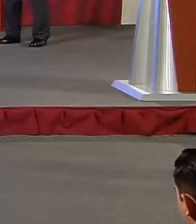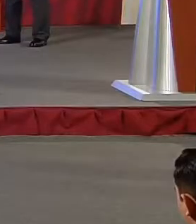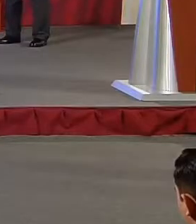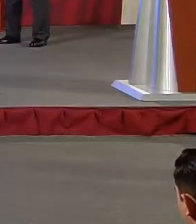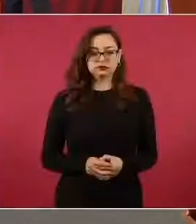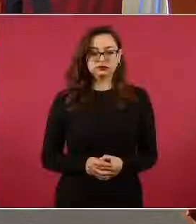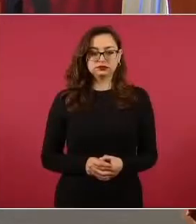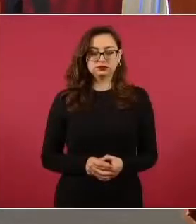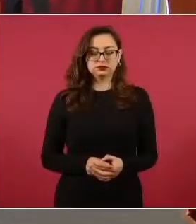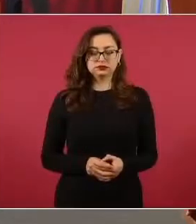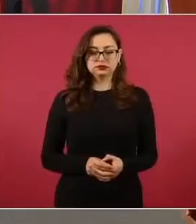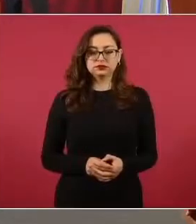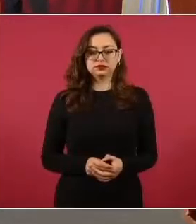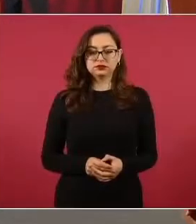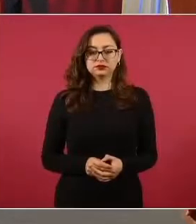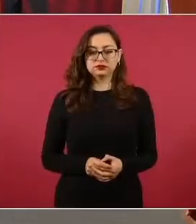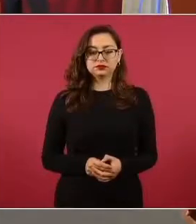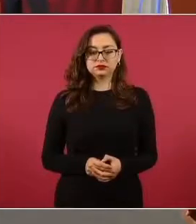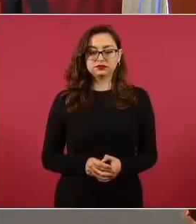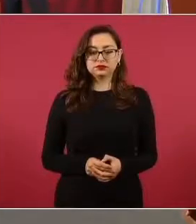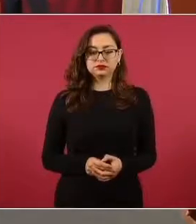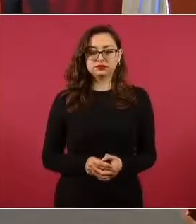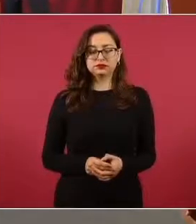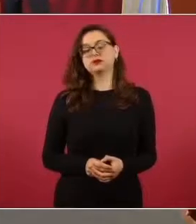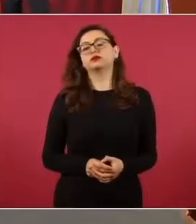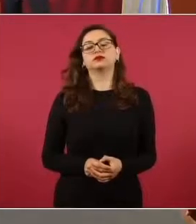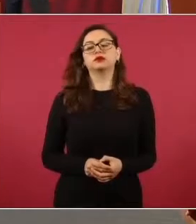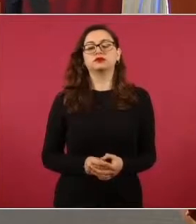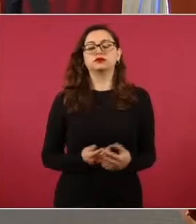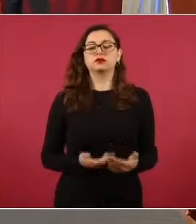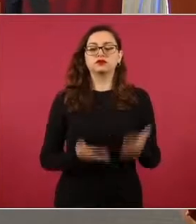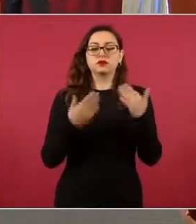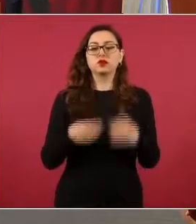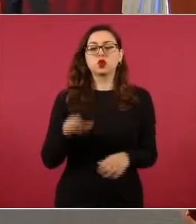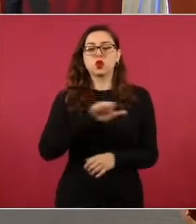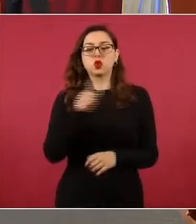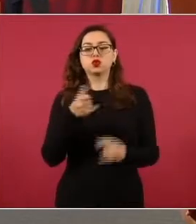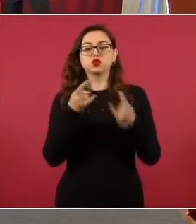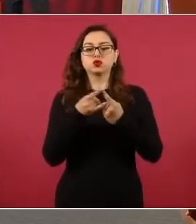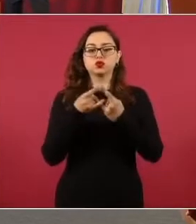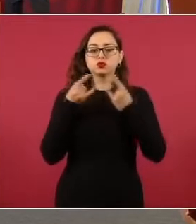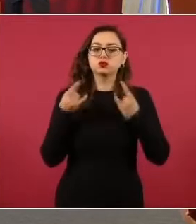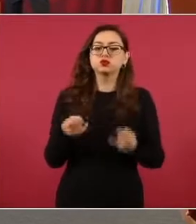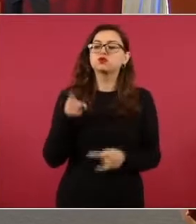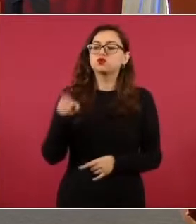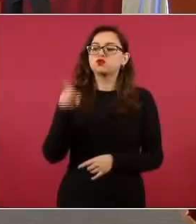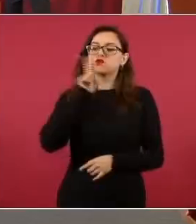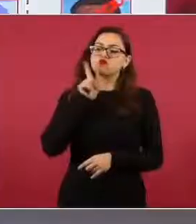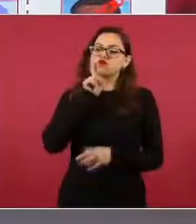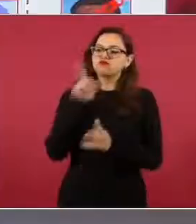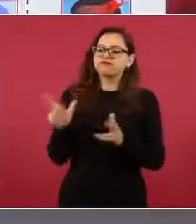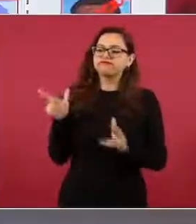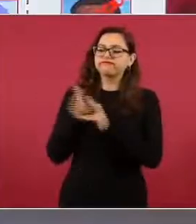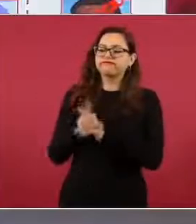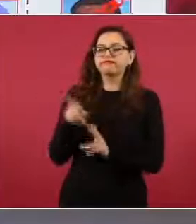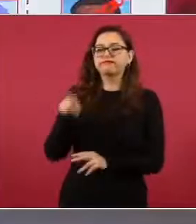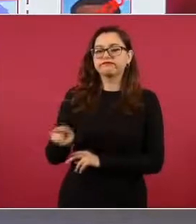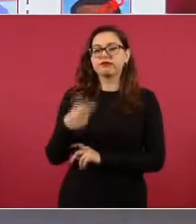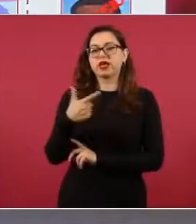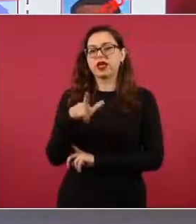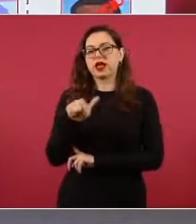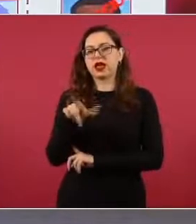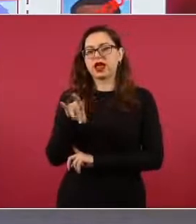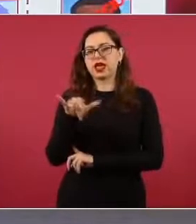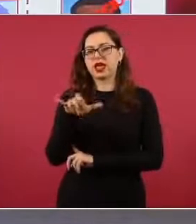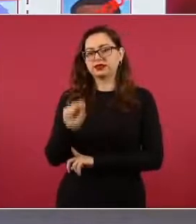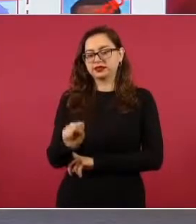hay detenidos. Siguiente. Otro caso es el feminicidio de Gladys Aranza Ramos,